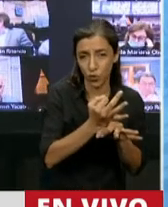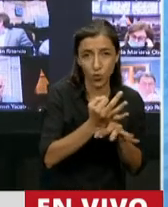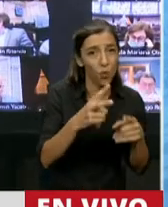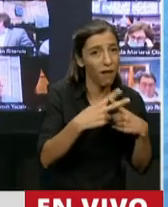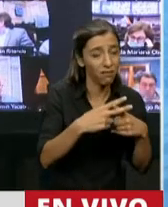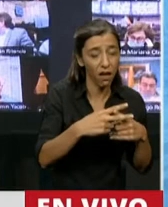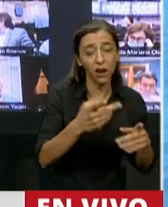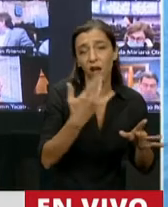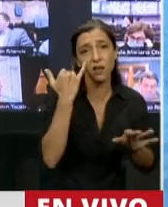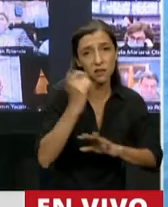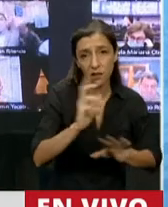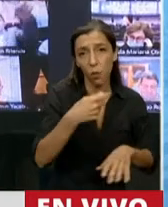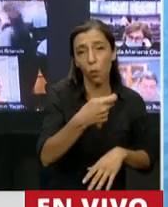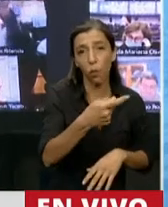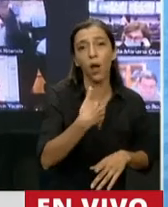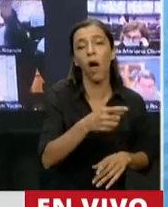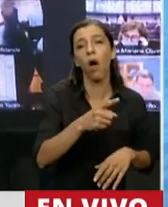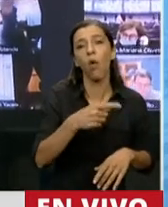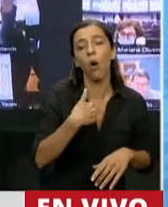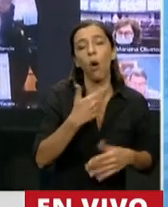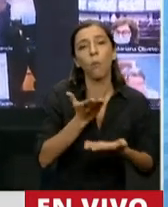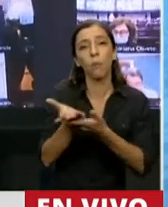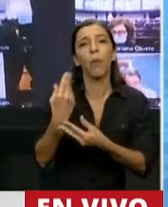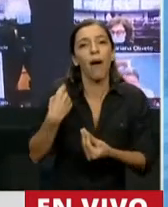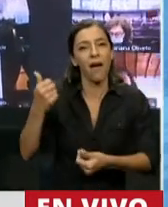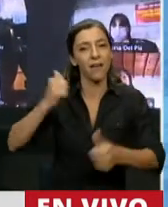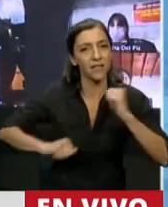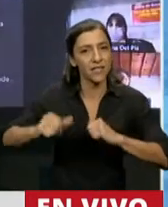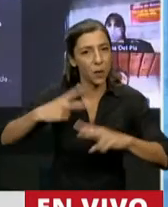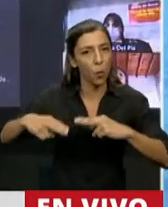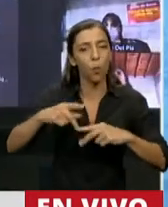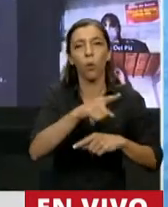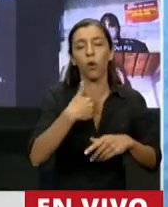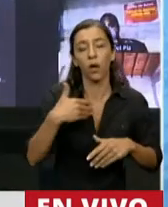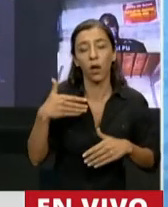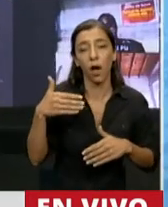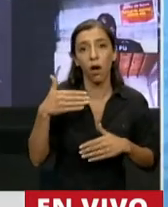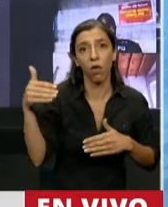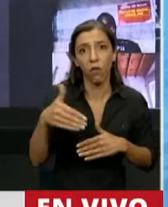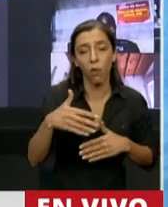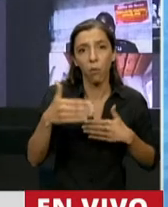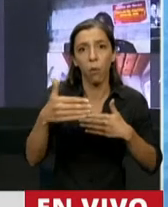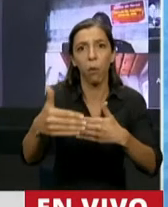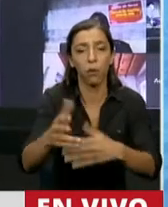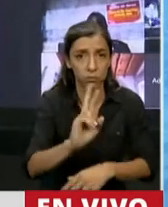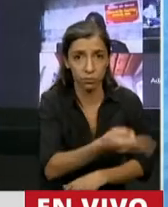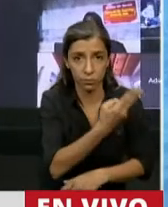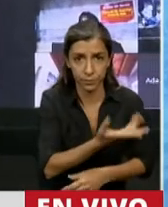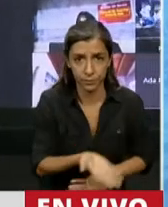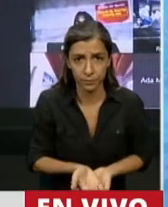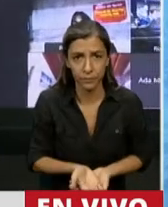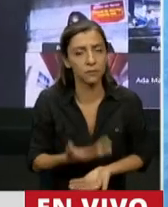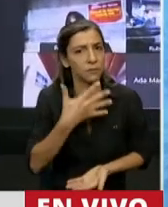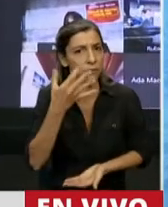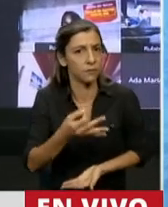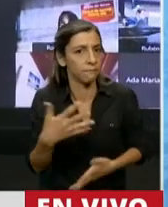cirugía por parte de la obra social OSPLAT. La verdad que puedo seguir enumerando muchísimos inconvenientes, no menores, para